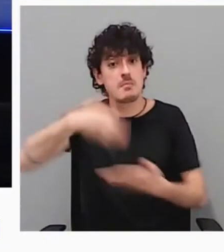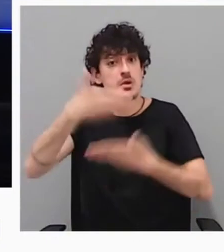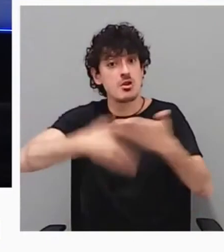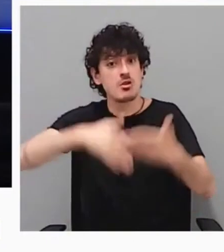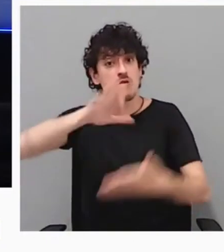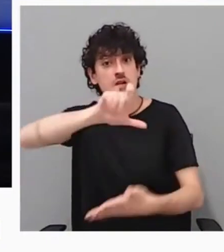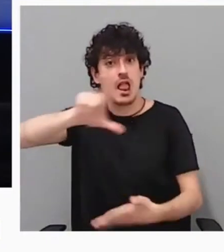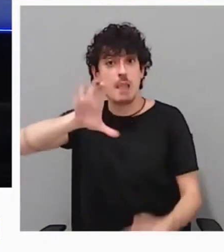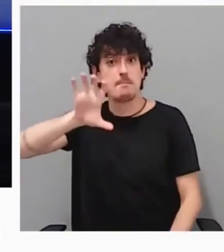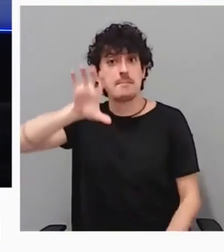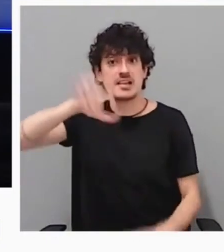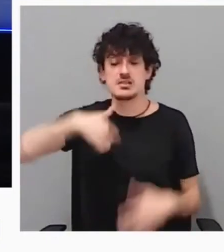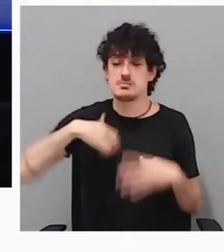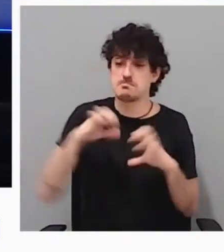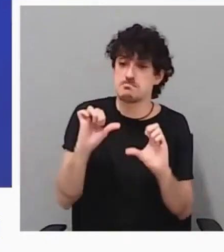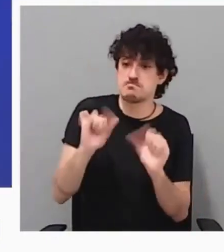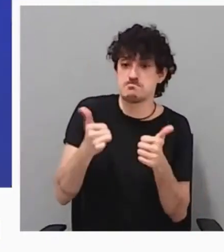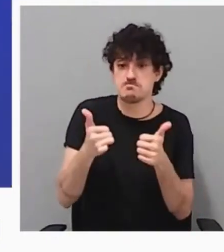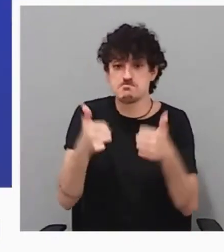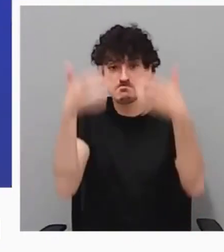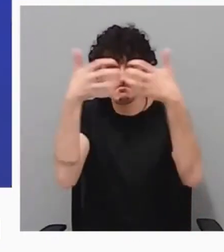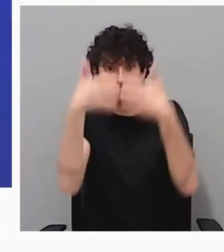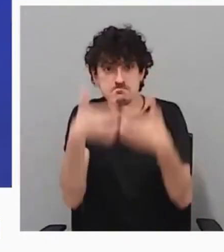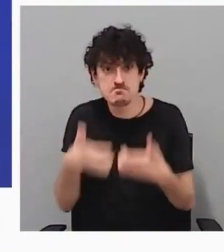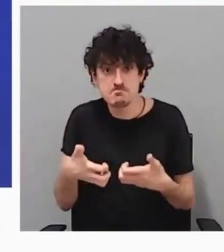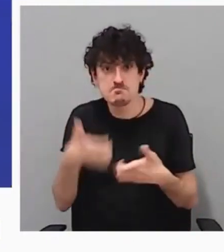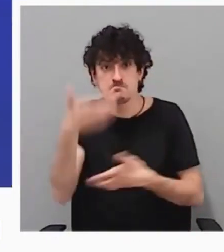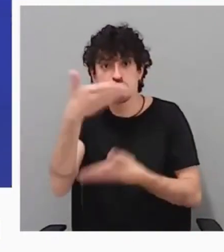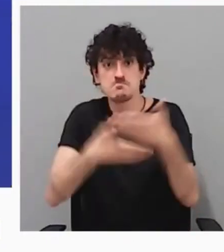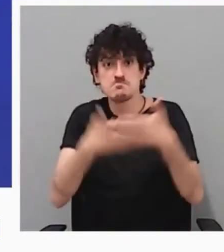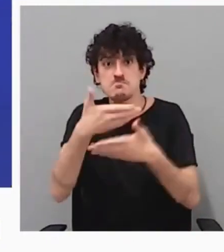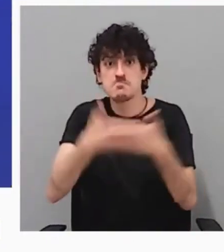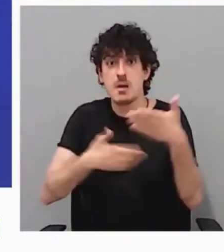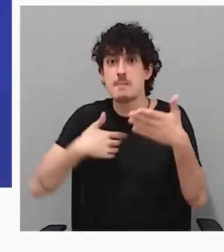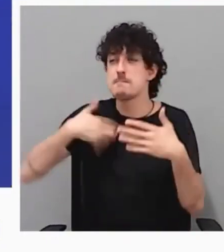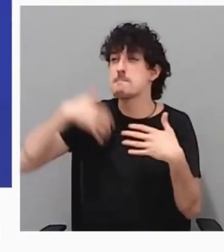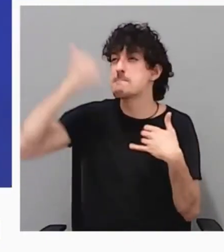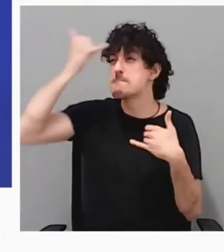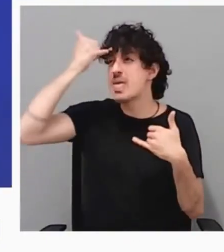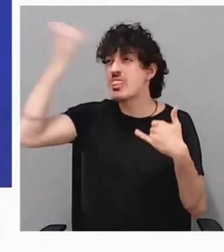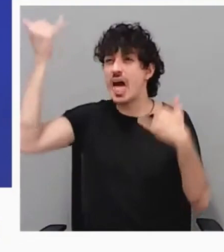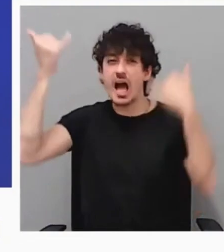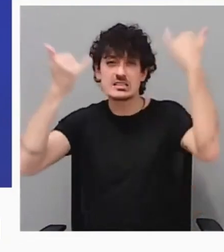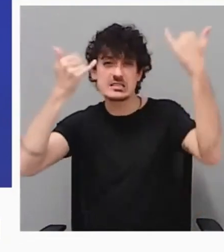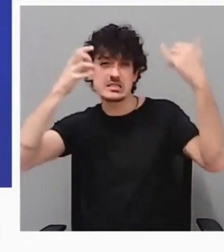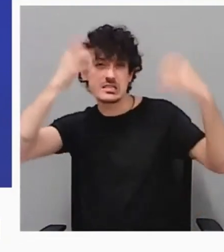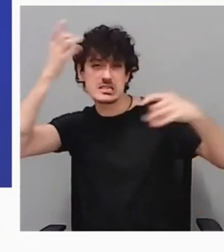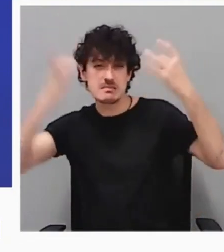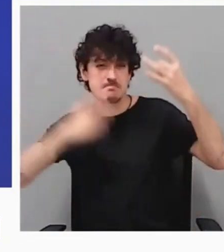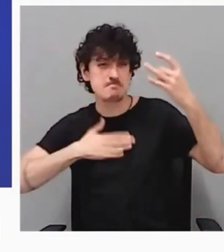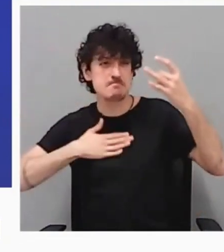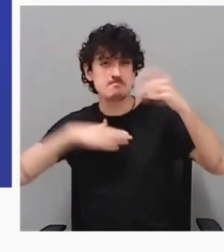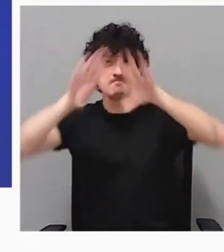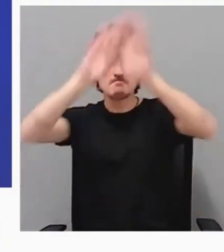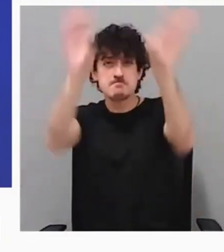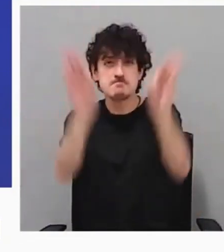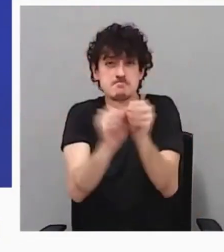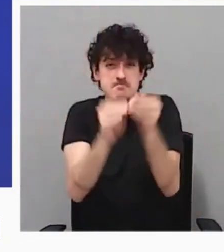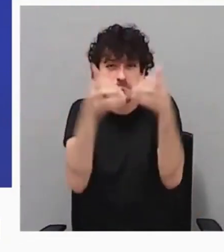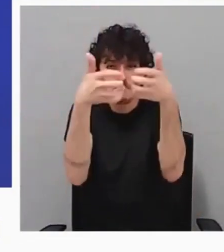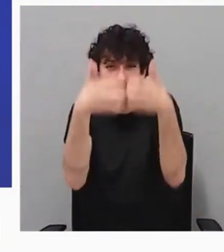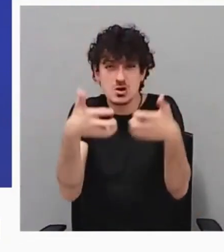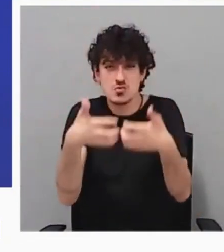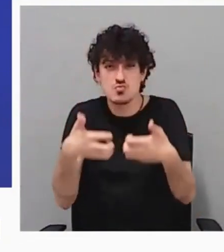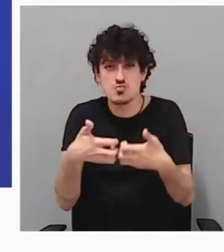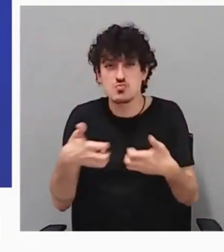escribir sobre los semiconductores de Taiwán, y hay un gran resumen de mis ideas sobre nanomedicina que escribió Paniagua